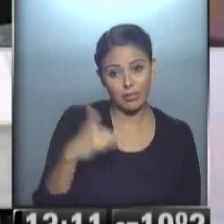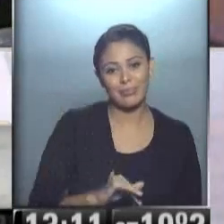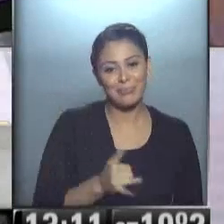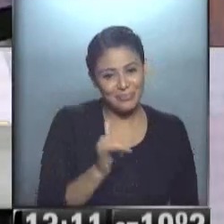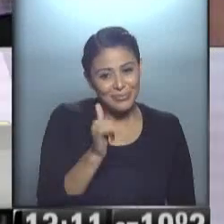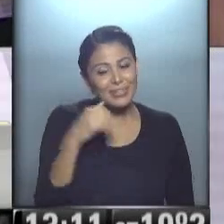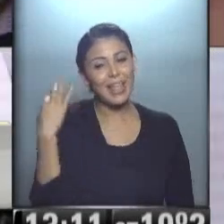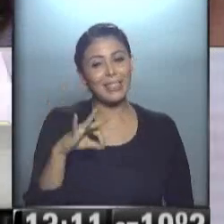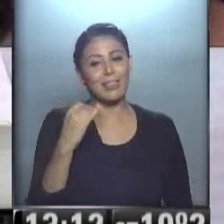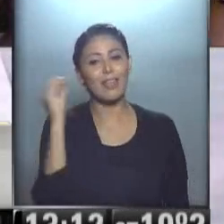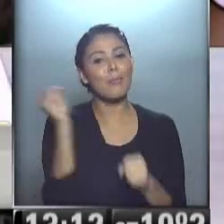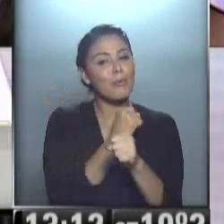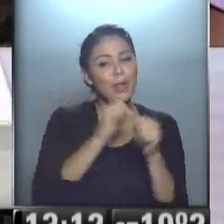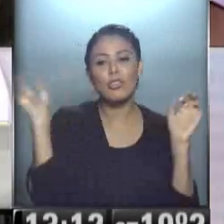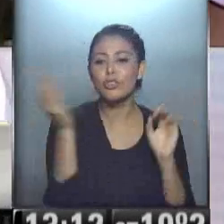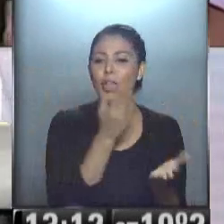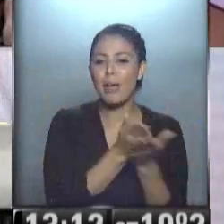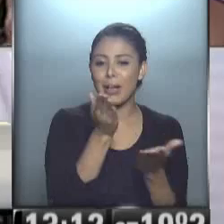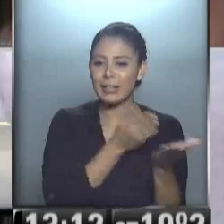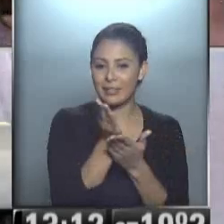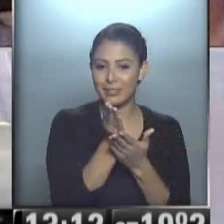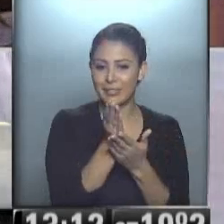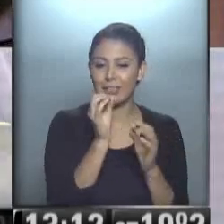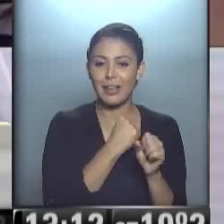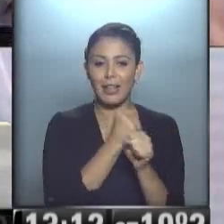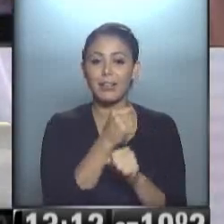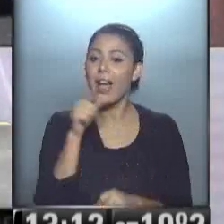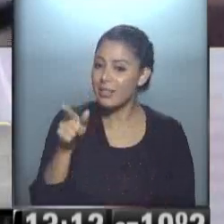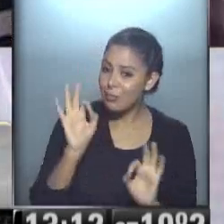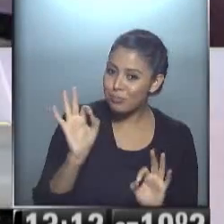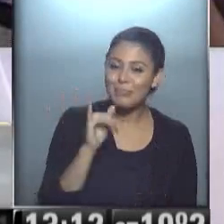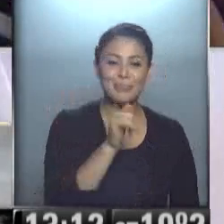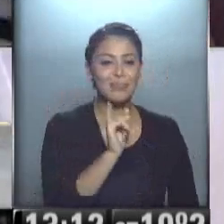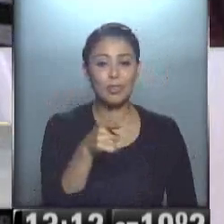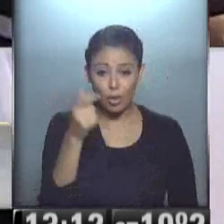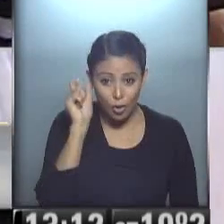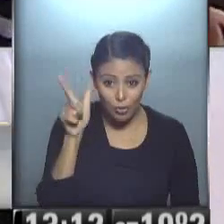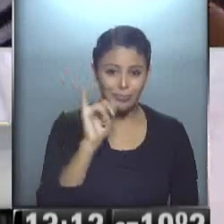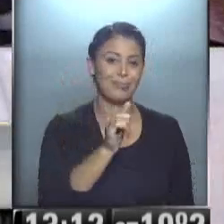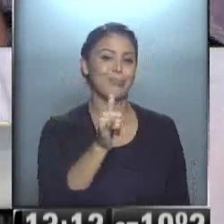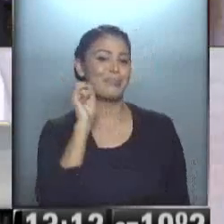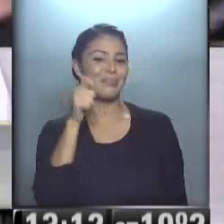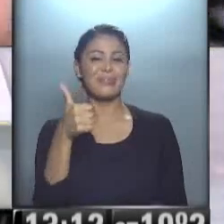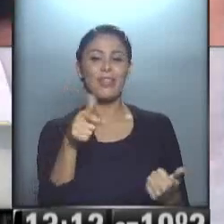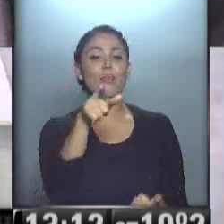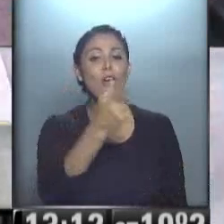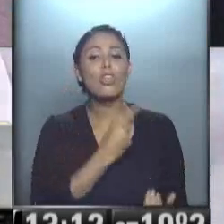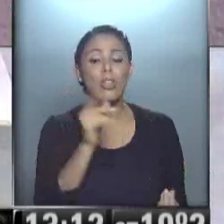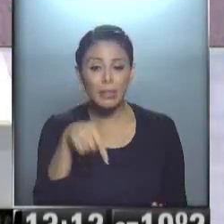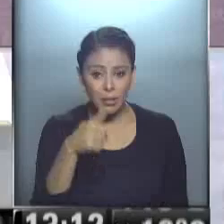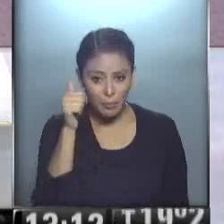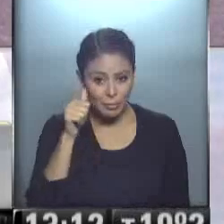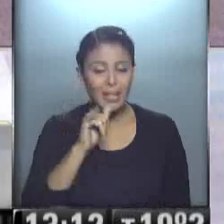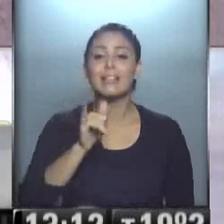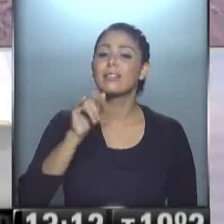Sí, tuve que aprobar todas las materias y no llevarme nada de diciembre. ¿Esa fue la premisa? Sí. ¿Y lo logramos? Sí. Bueno, ¿vos de dónde sos? ¿De Mar del Plata también?